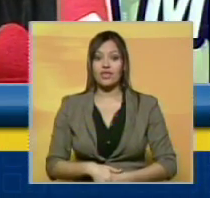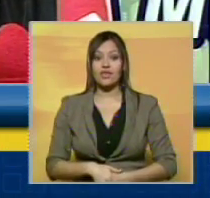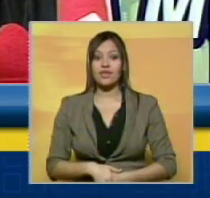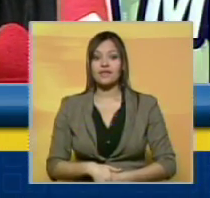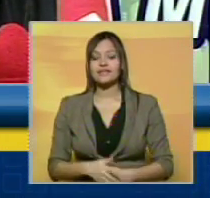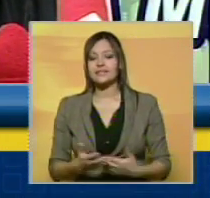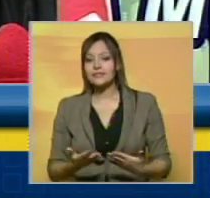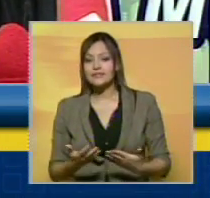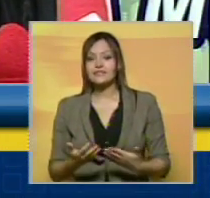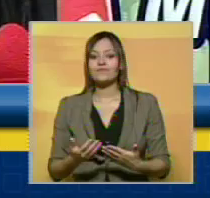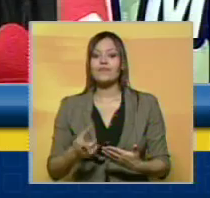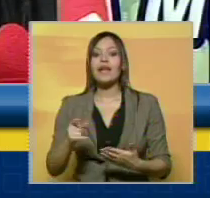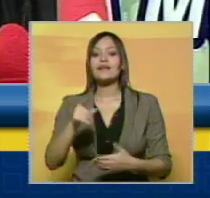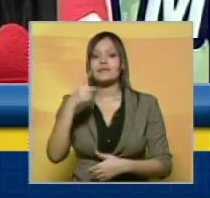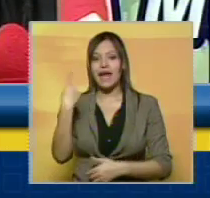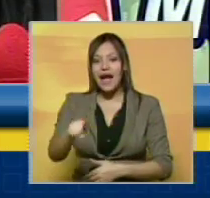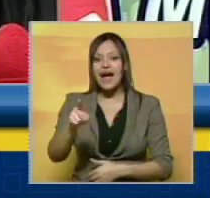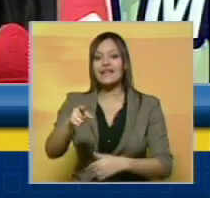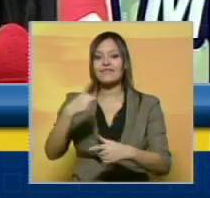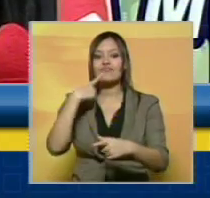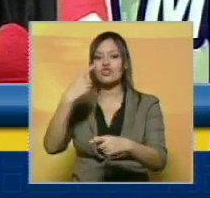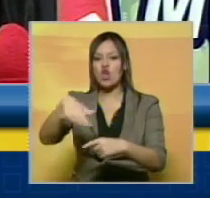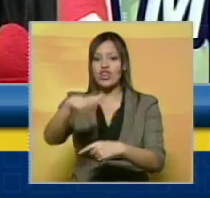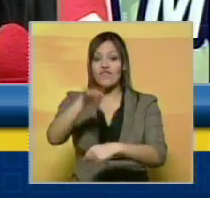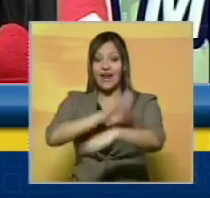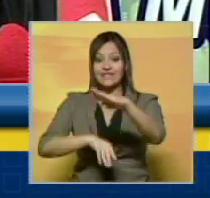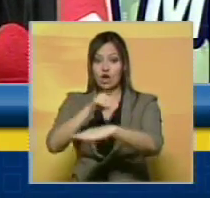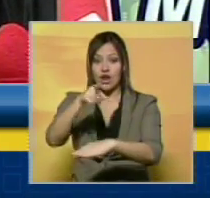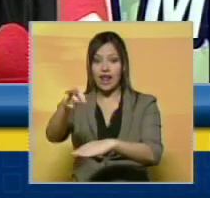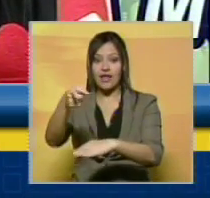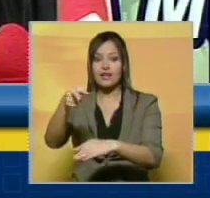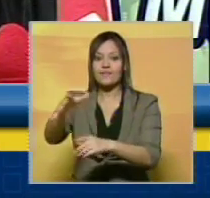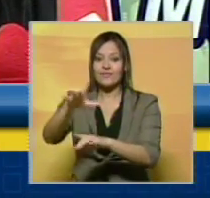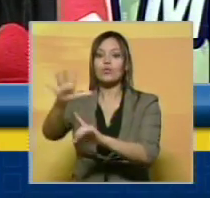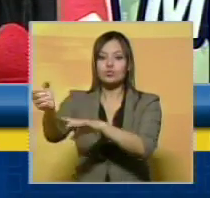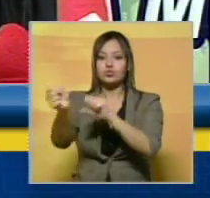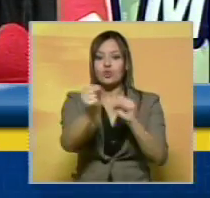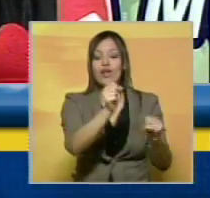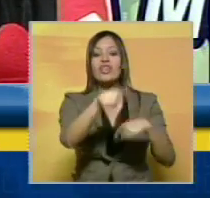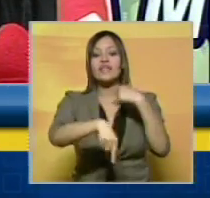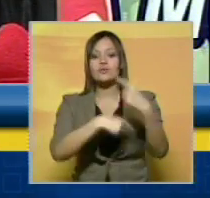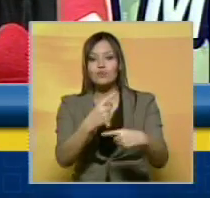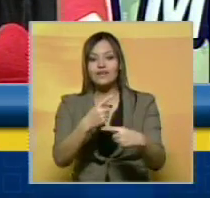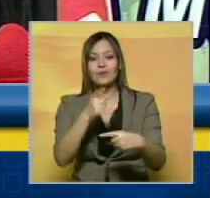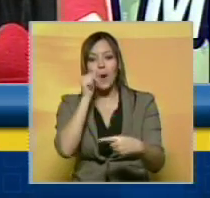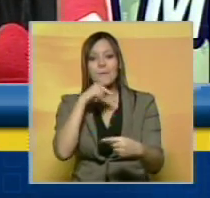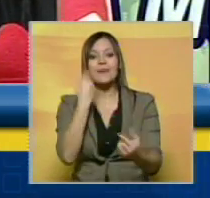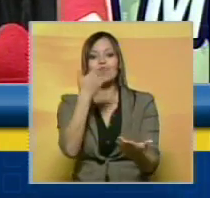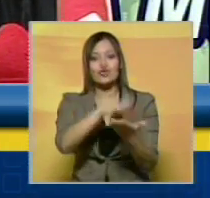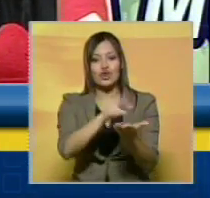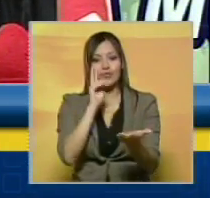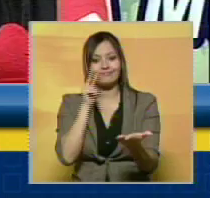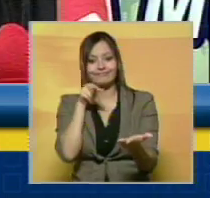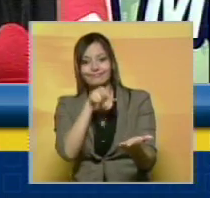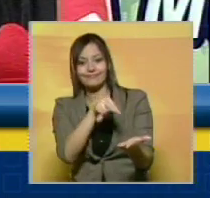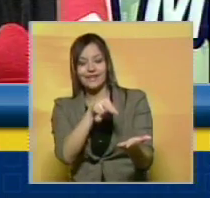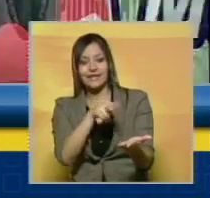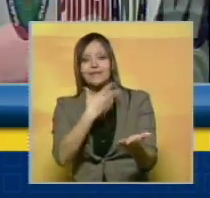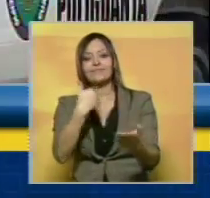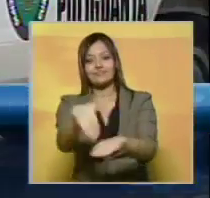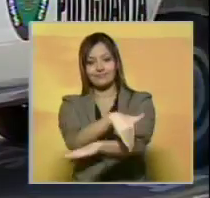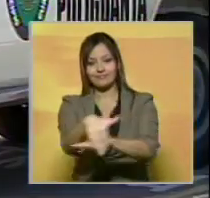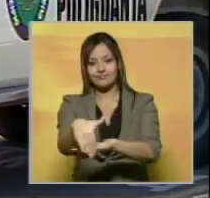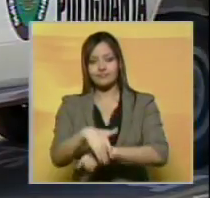sacado del establecimiento La Majestranza en Barcelona, el cual posteriormente su cadáver aparece en la vía de